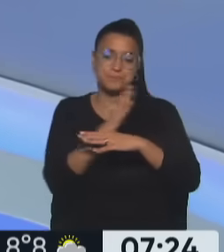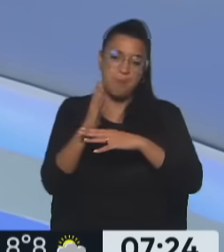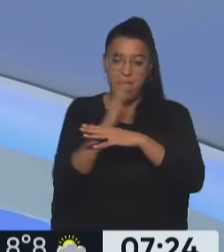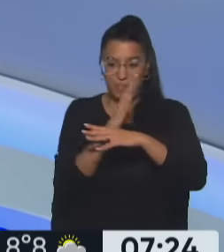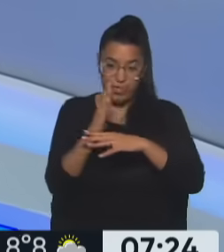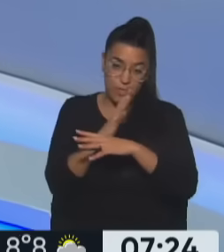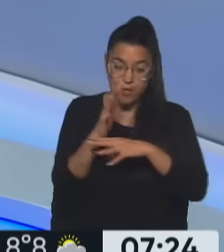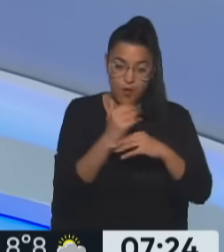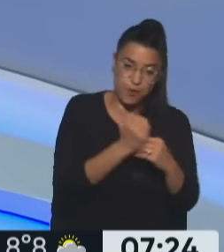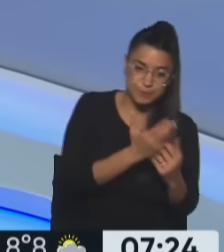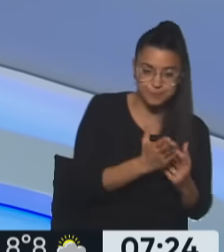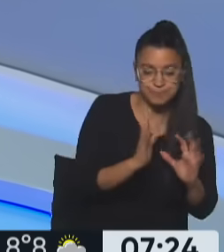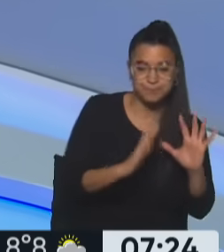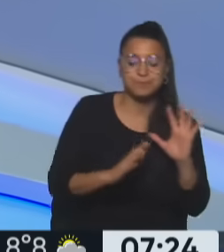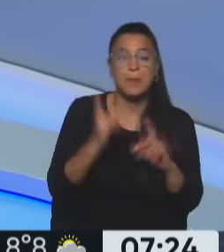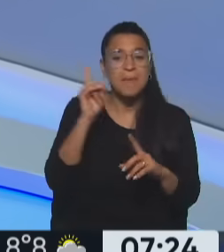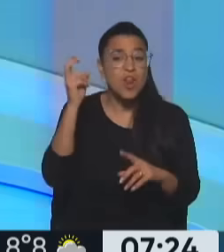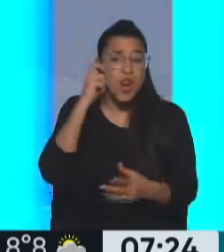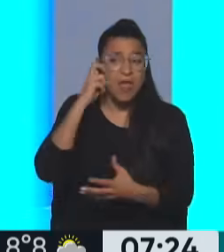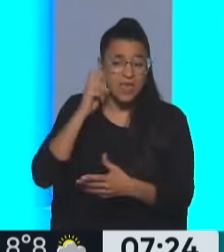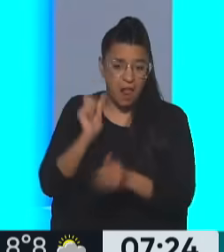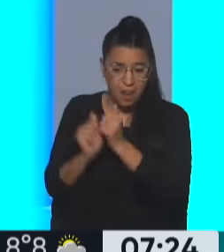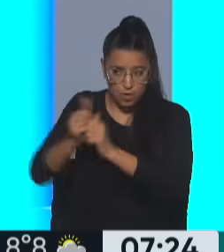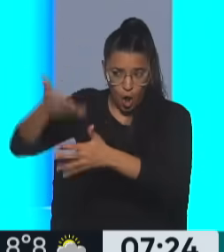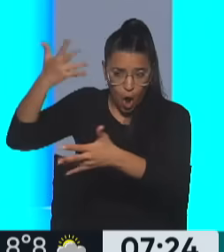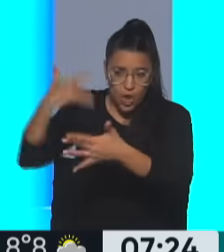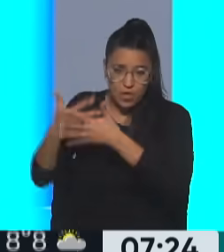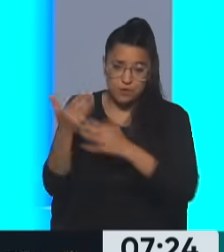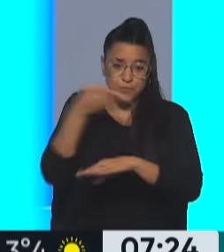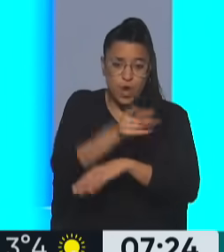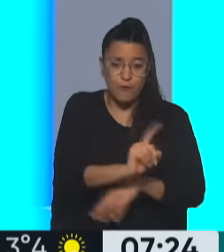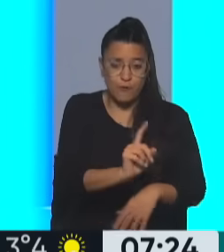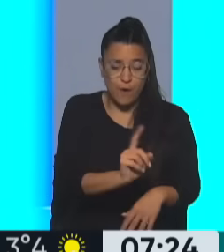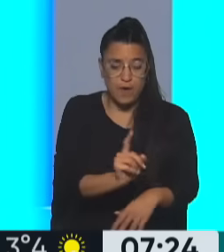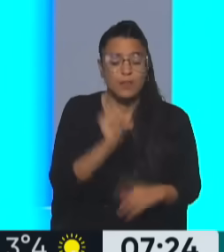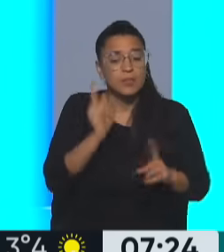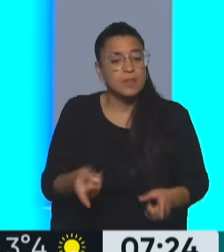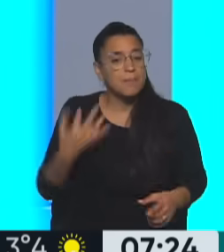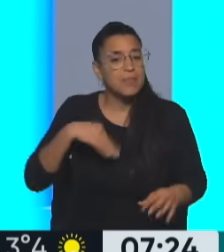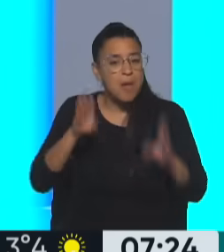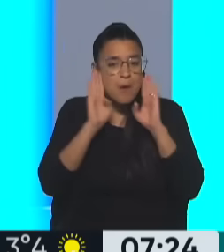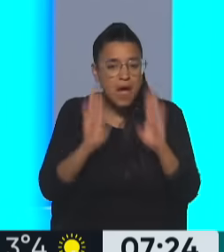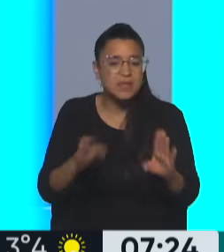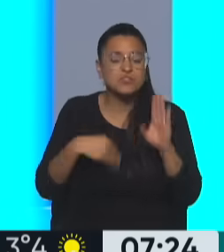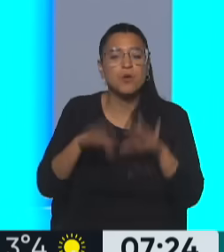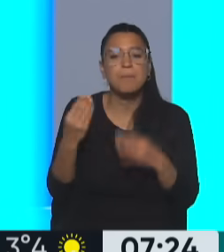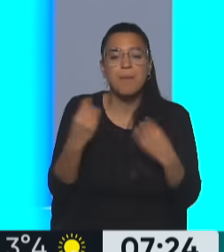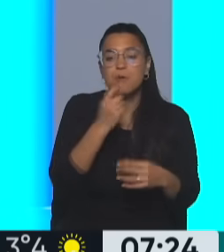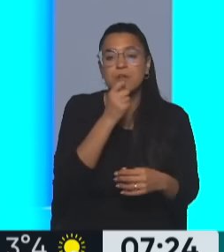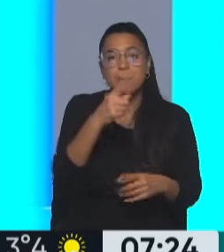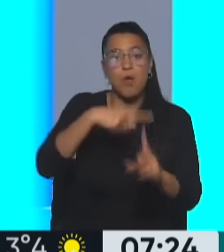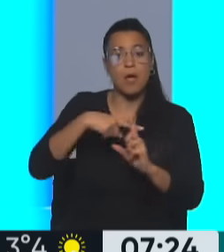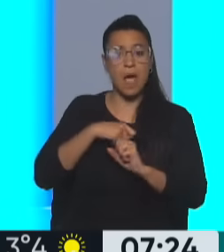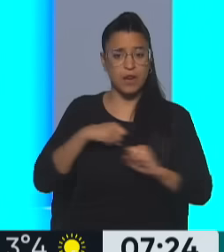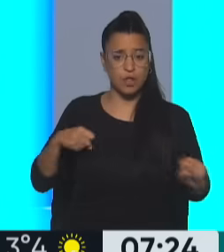radical, pero los radicales históricos no estuvieron y además también es cierto que hay que prestar especial atención a, por ejemplo, Elisa